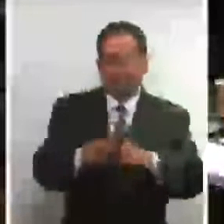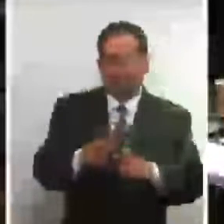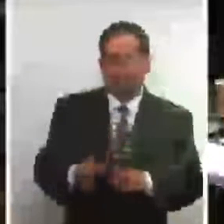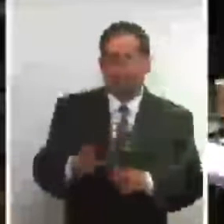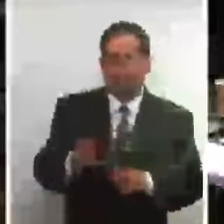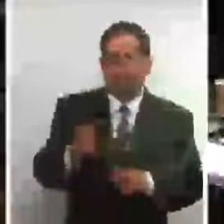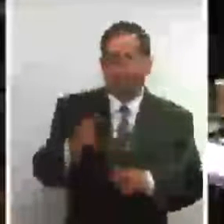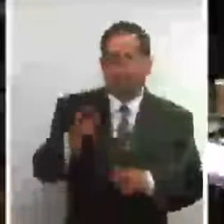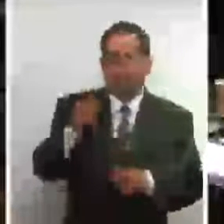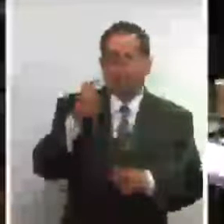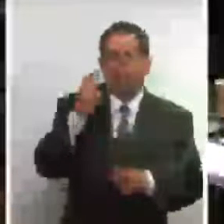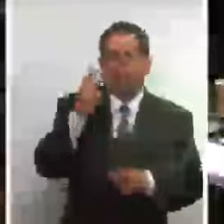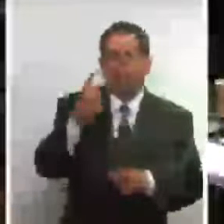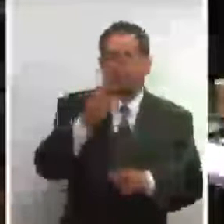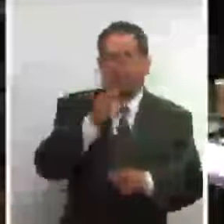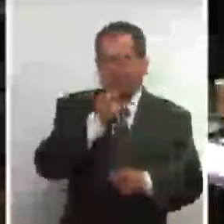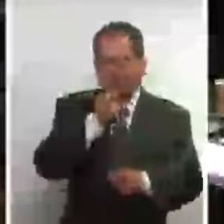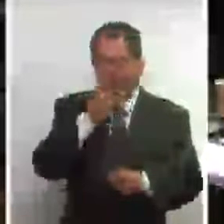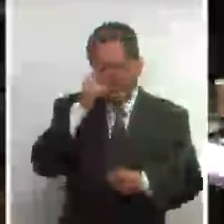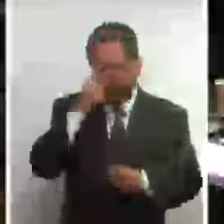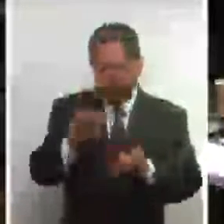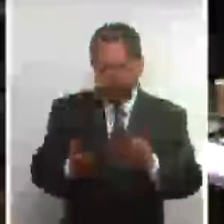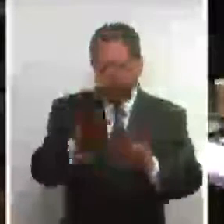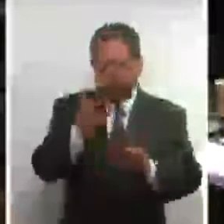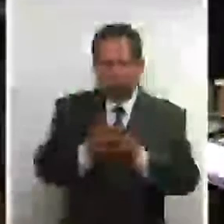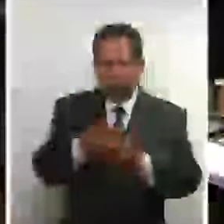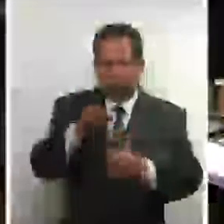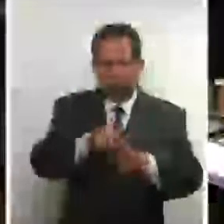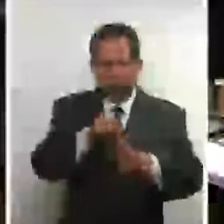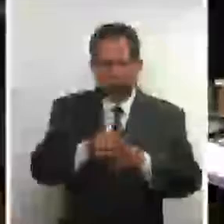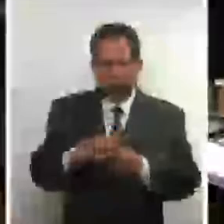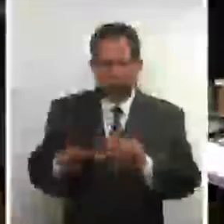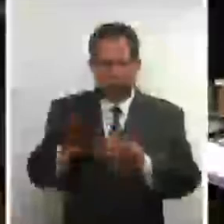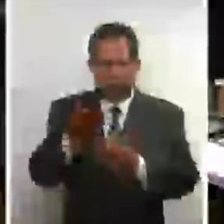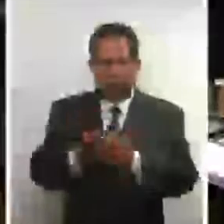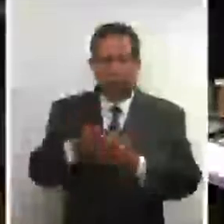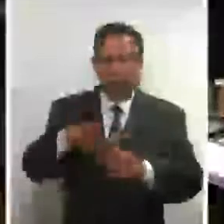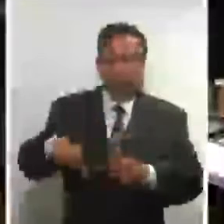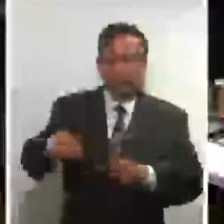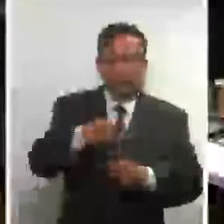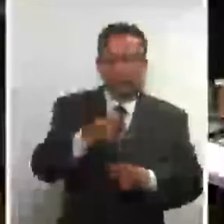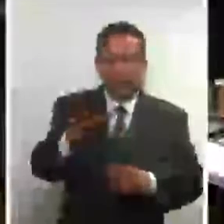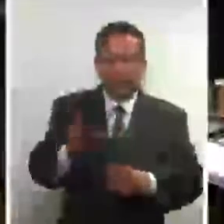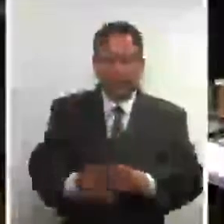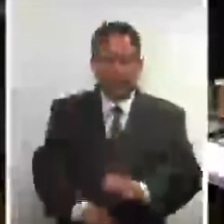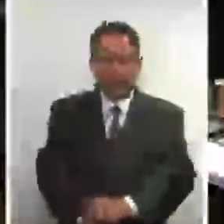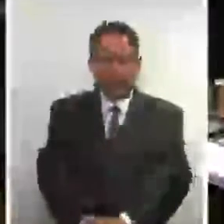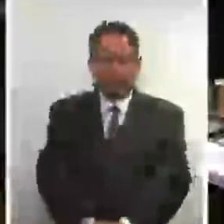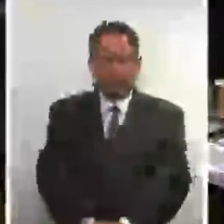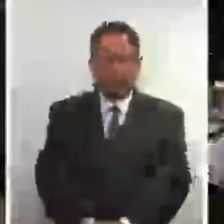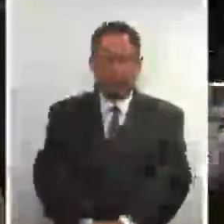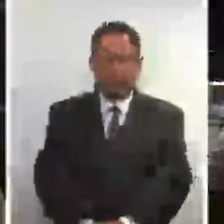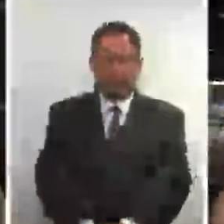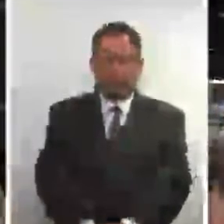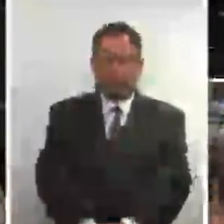para proceder a la votación de la propuesta. Adelante, diputados.